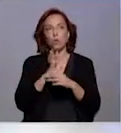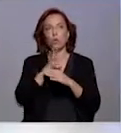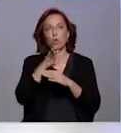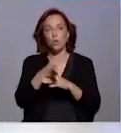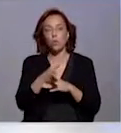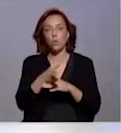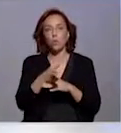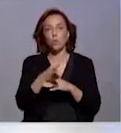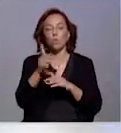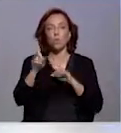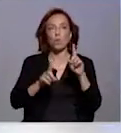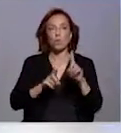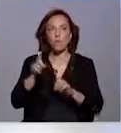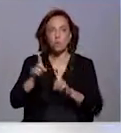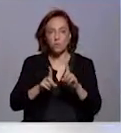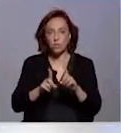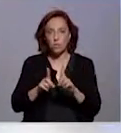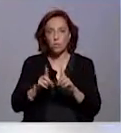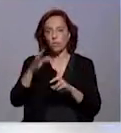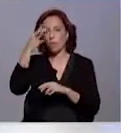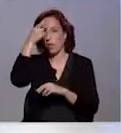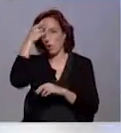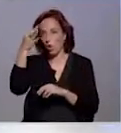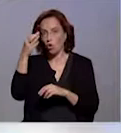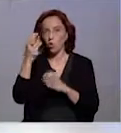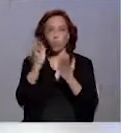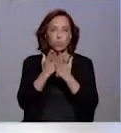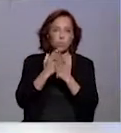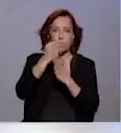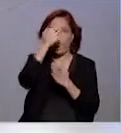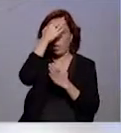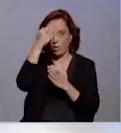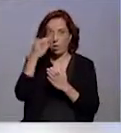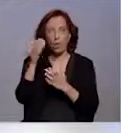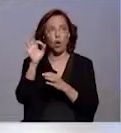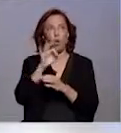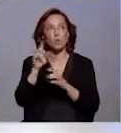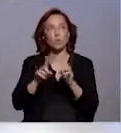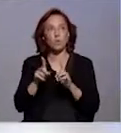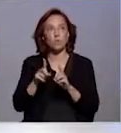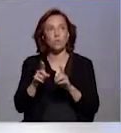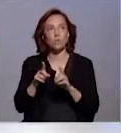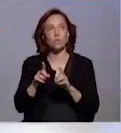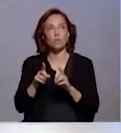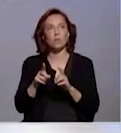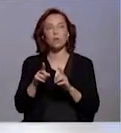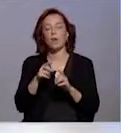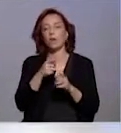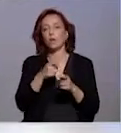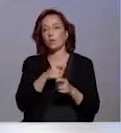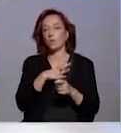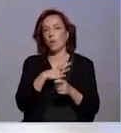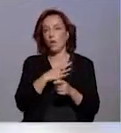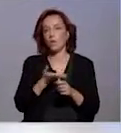hecho una universidad tecnológica de una carrera técnica o la universidad y demás tienen mayores oportunidades